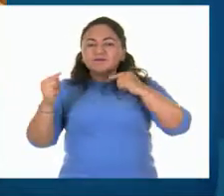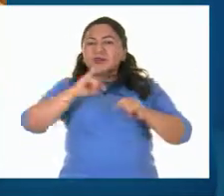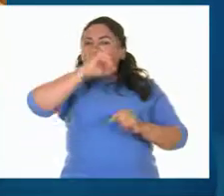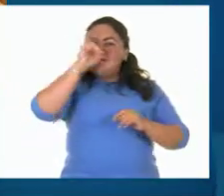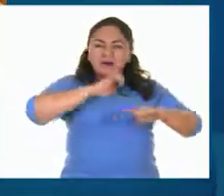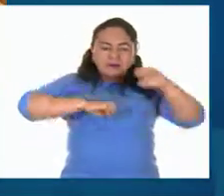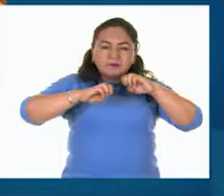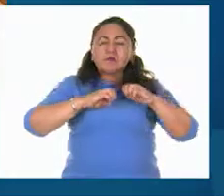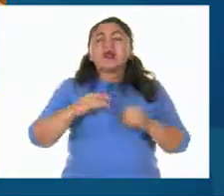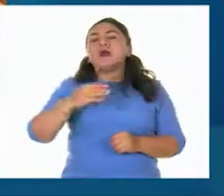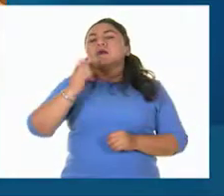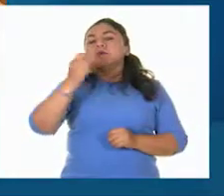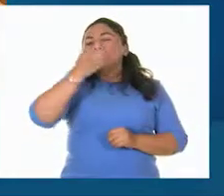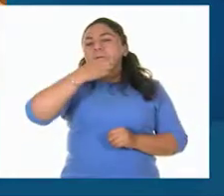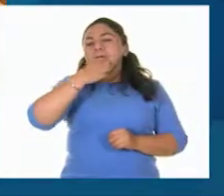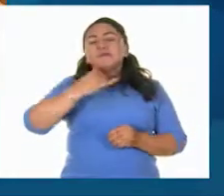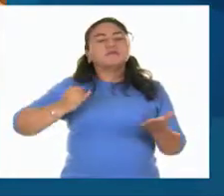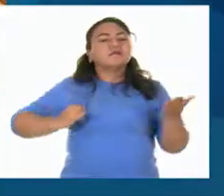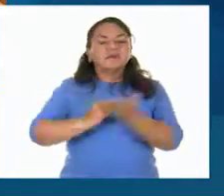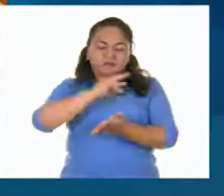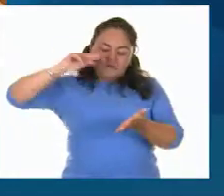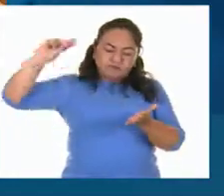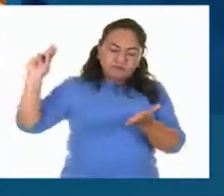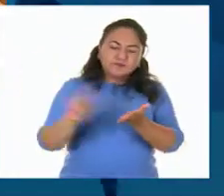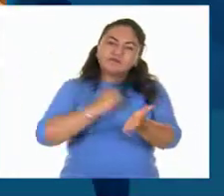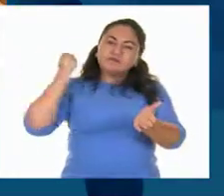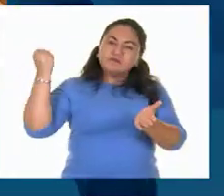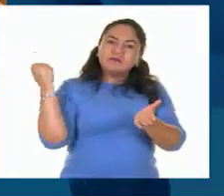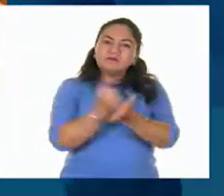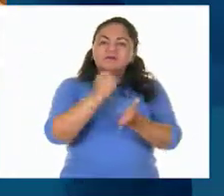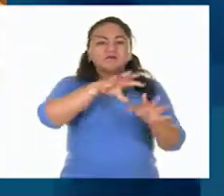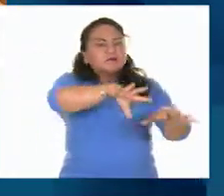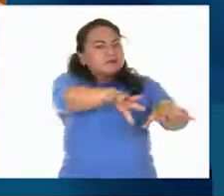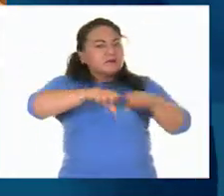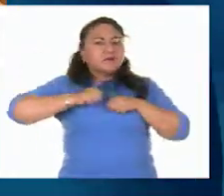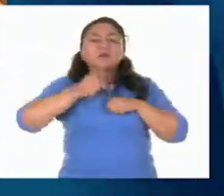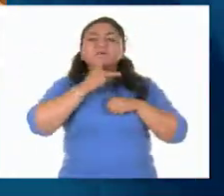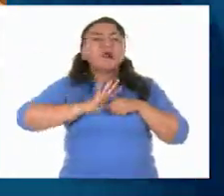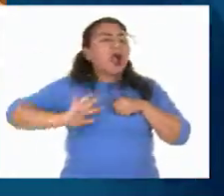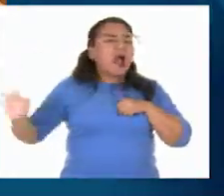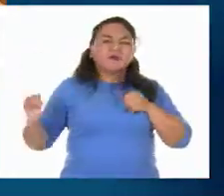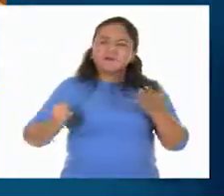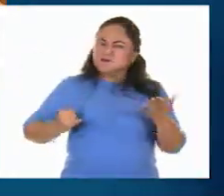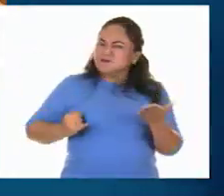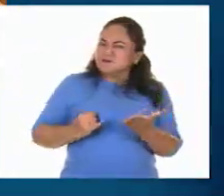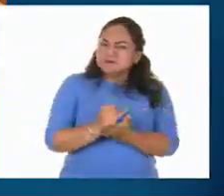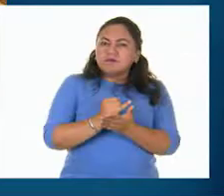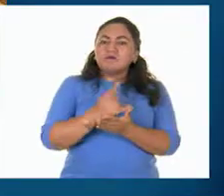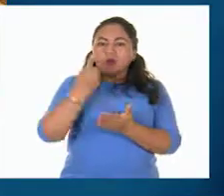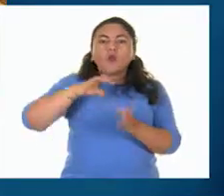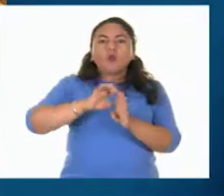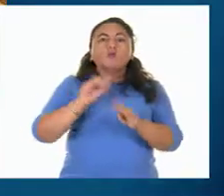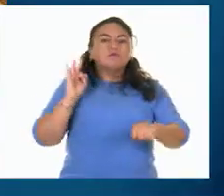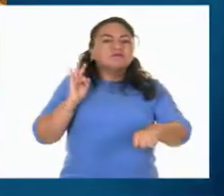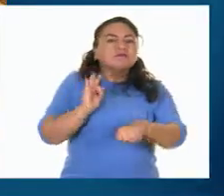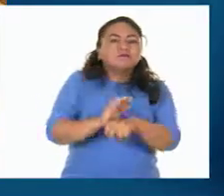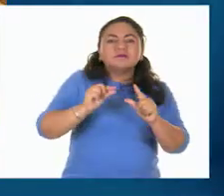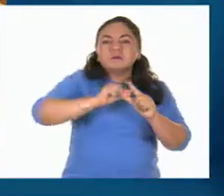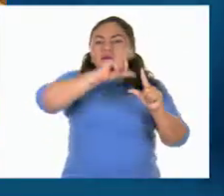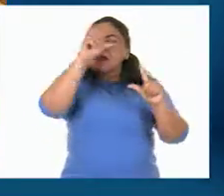Cárdenas firmó el decreto de la expropiación petrolera, llevando a cabo el acto más célebre del nacionalismo